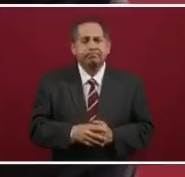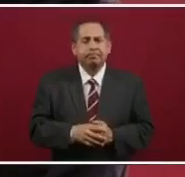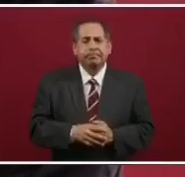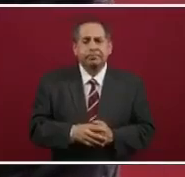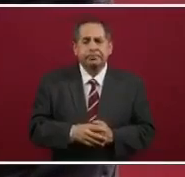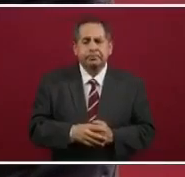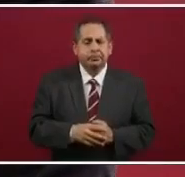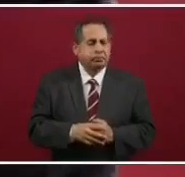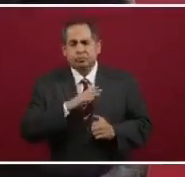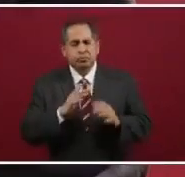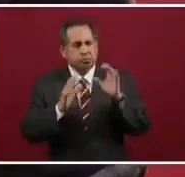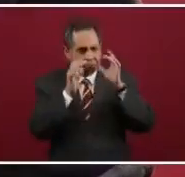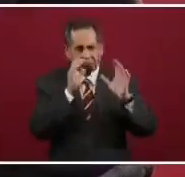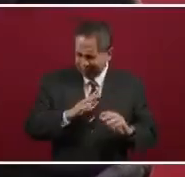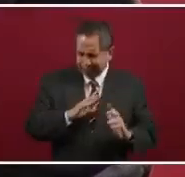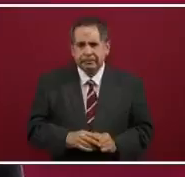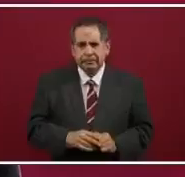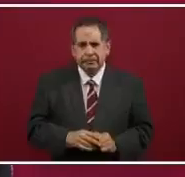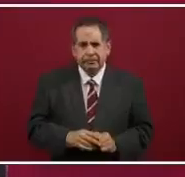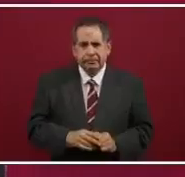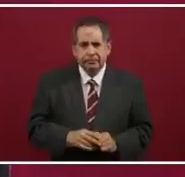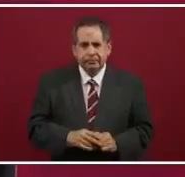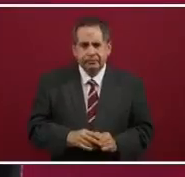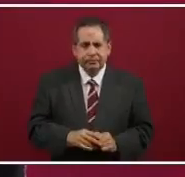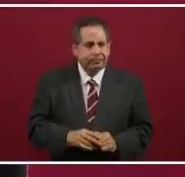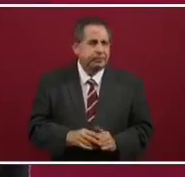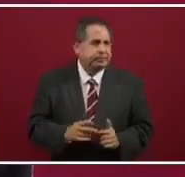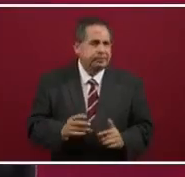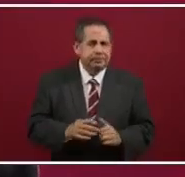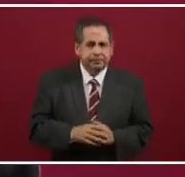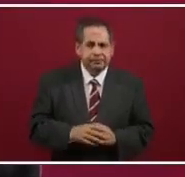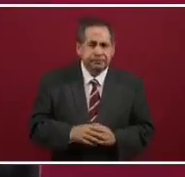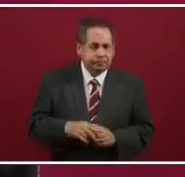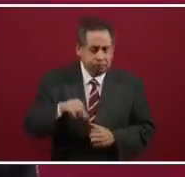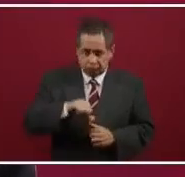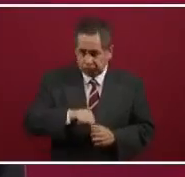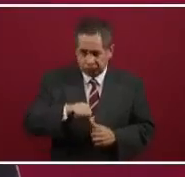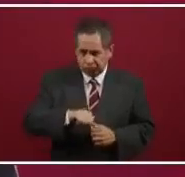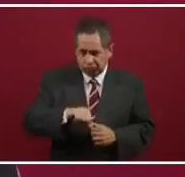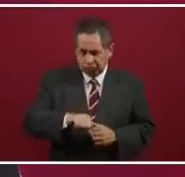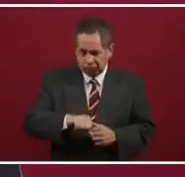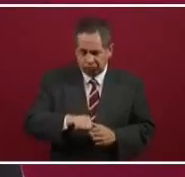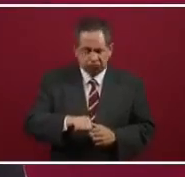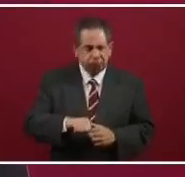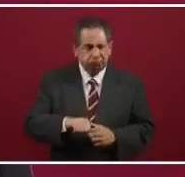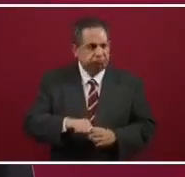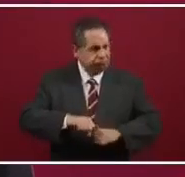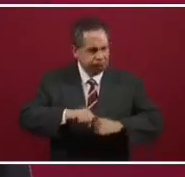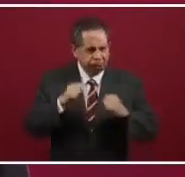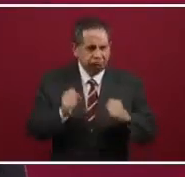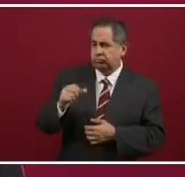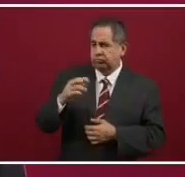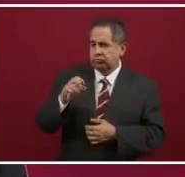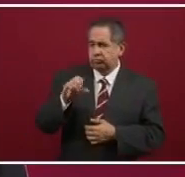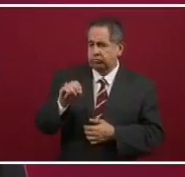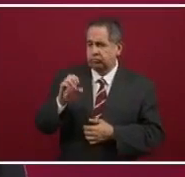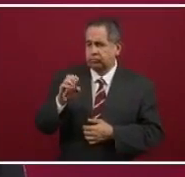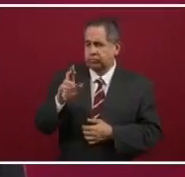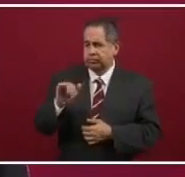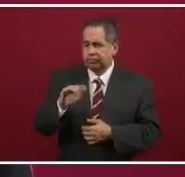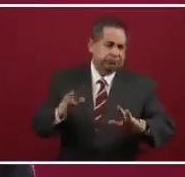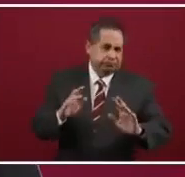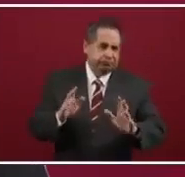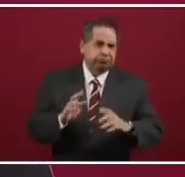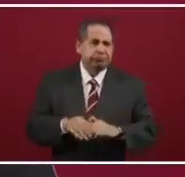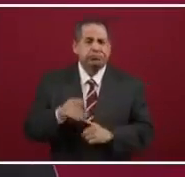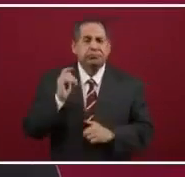hay comunicación. Es seguro que hoy Marcelo Ebrard haya